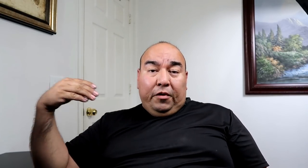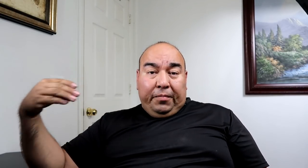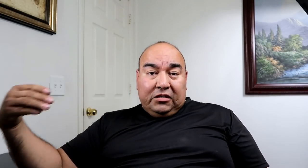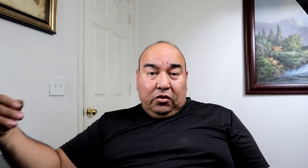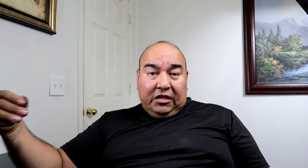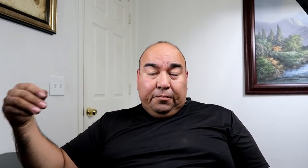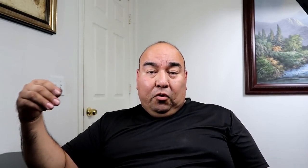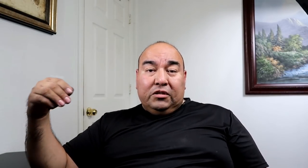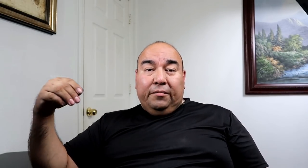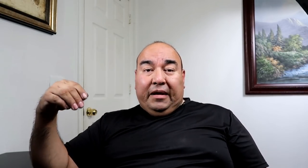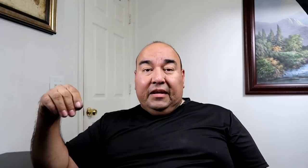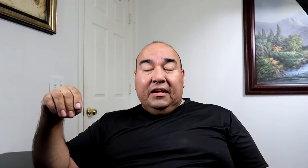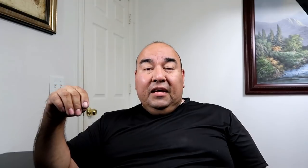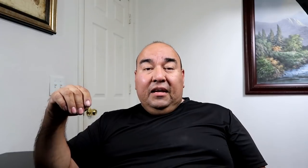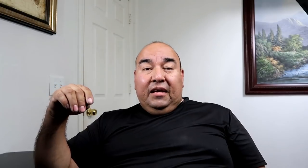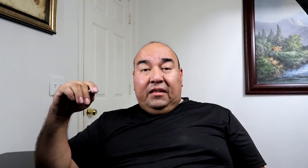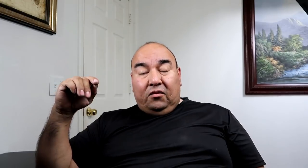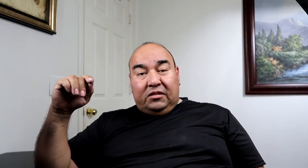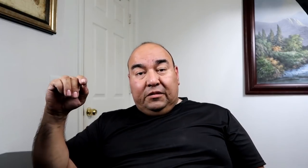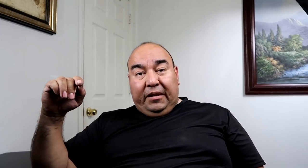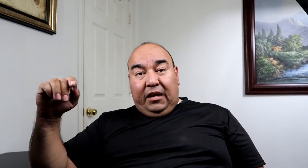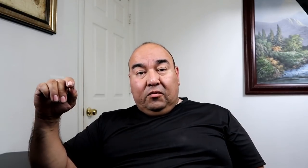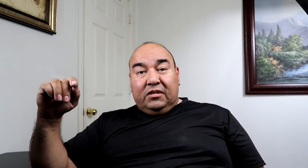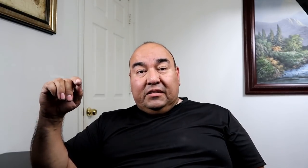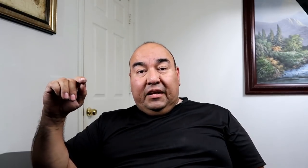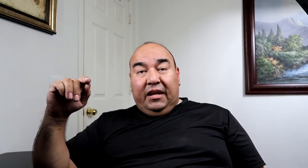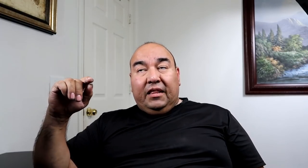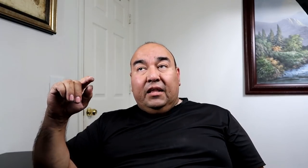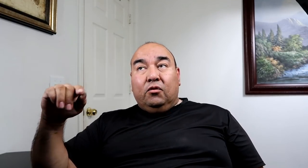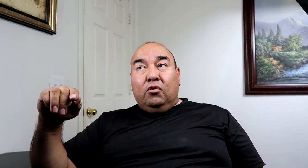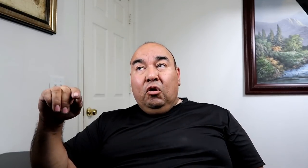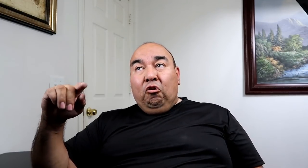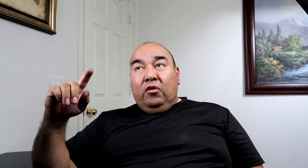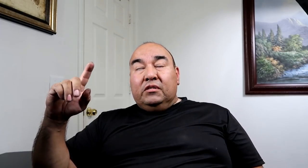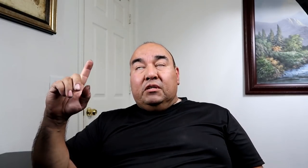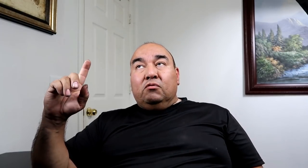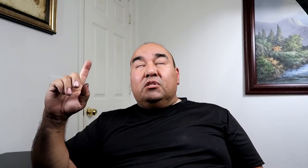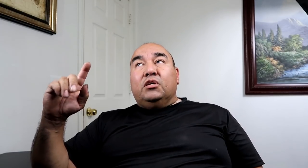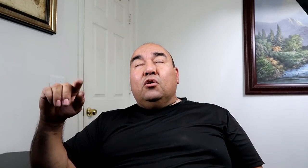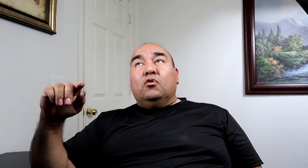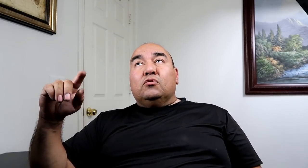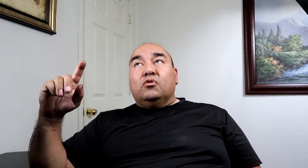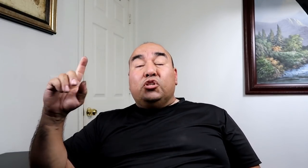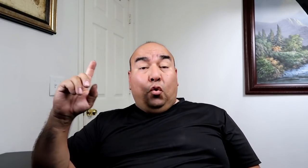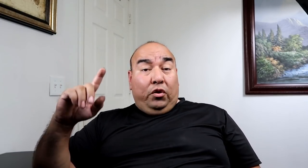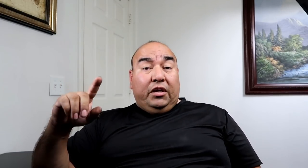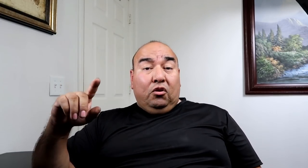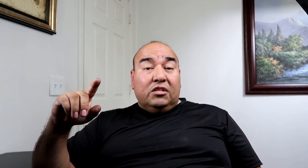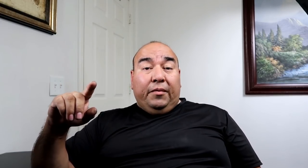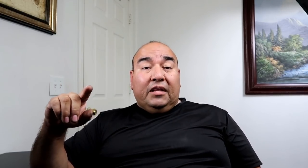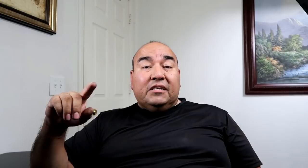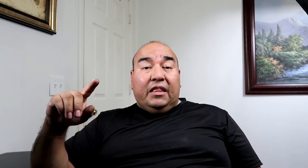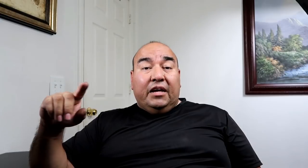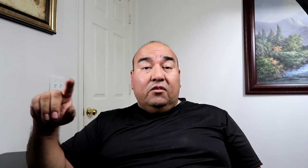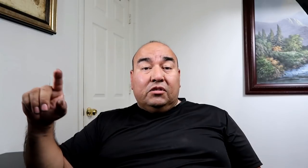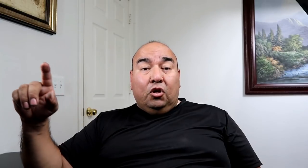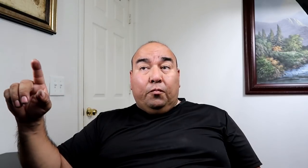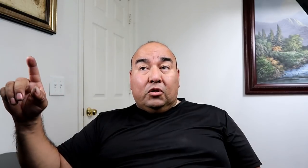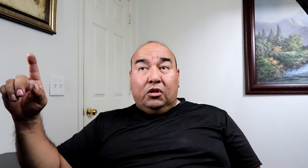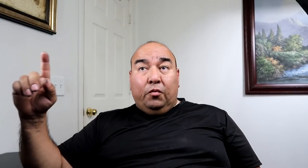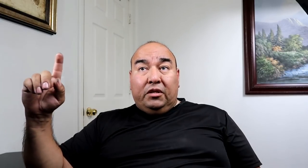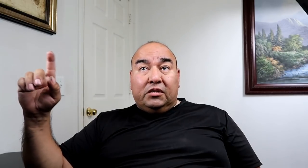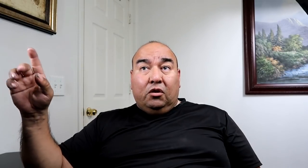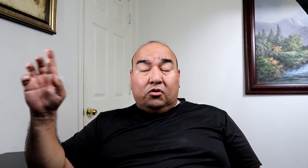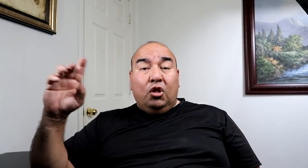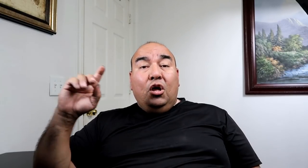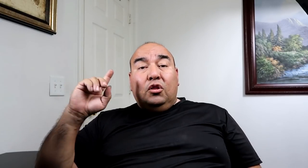las 5.000 personas por semana, entonces veríamos que estaría dando 5, son 52 semanas al año, 5